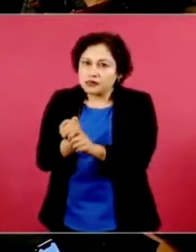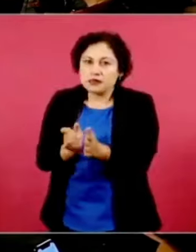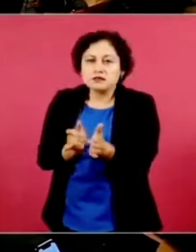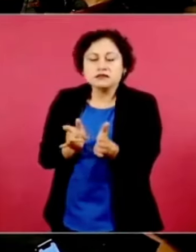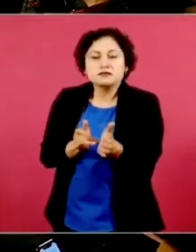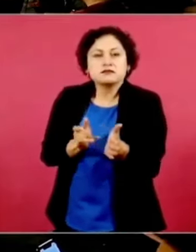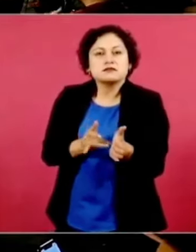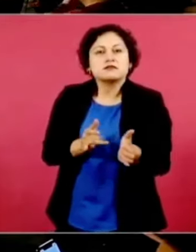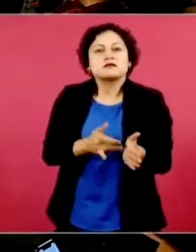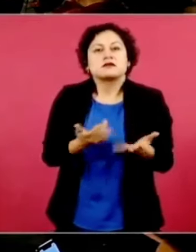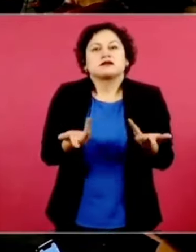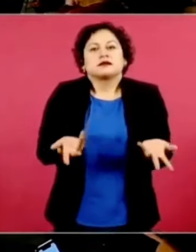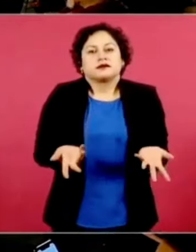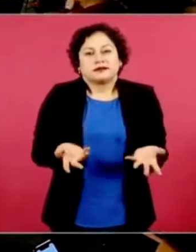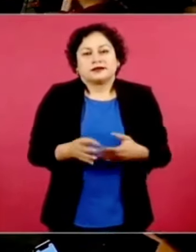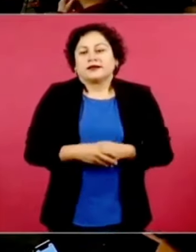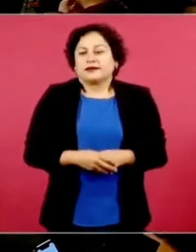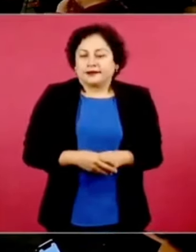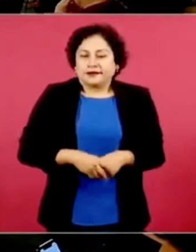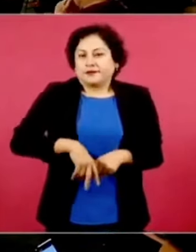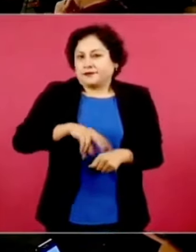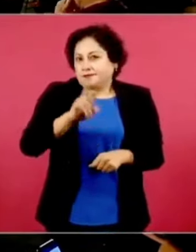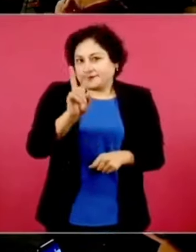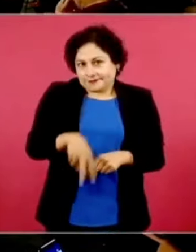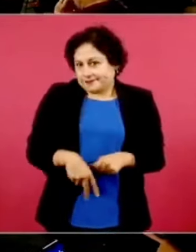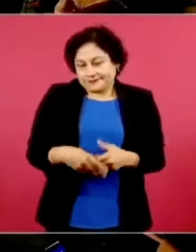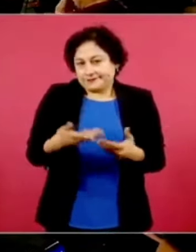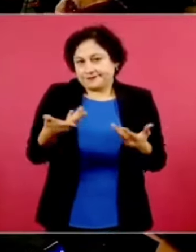Entonces, bueno, pues ya uno sabe